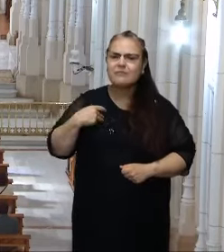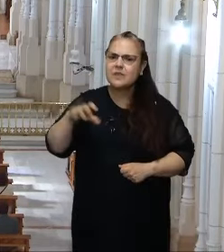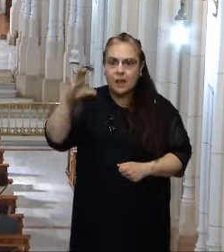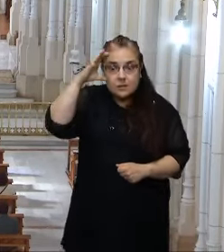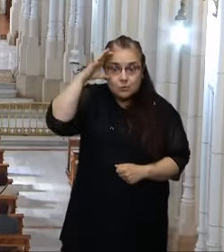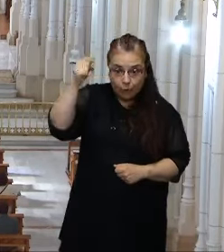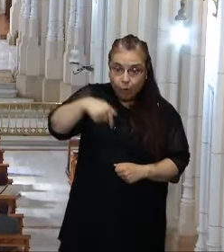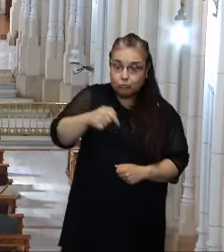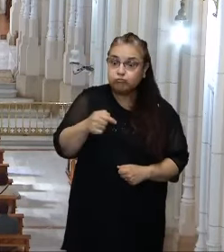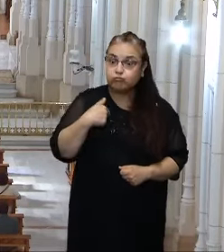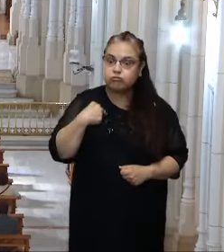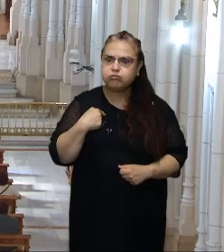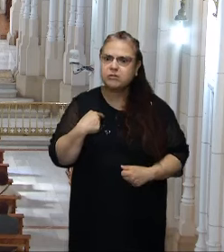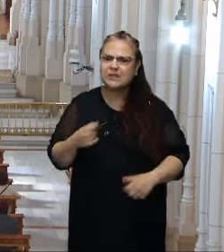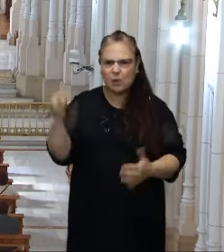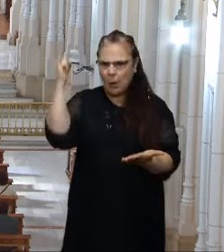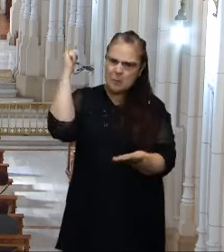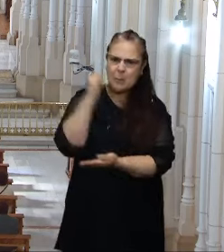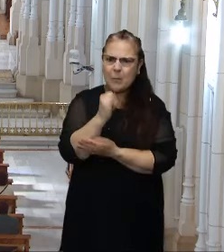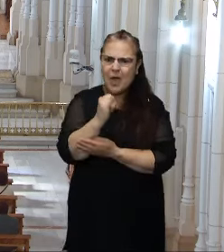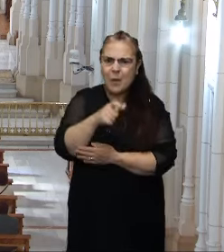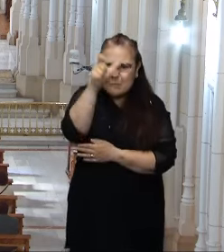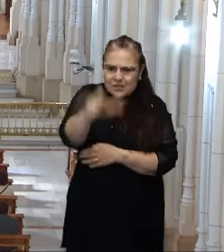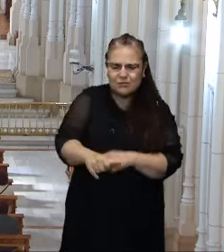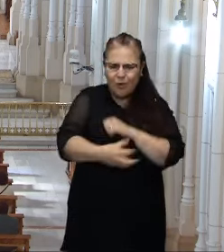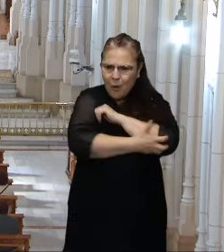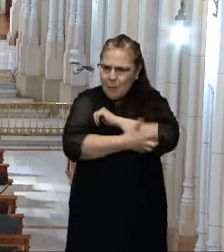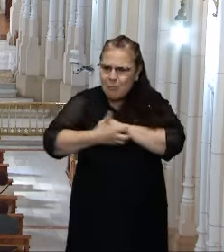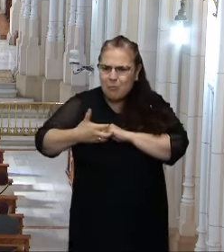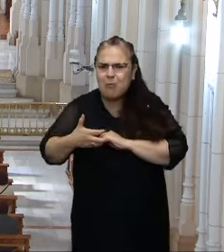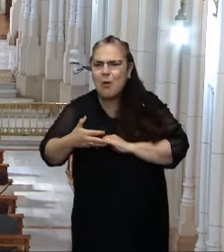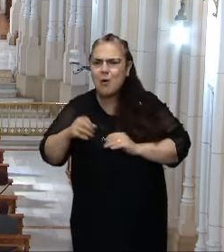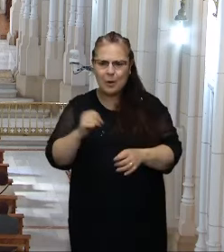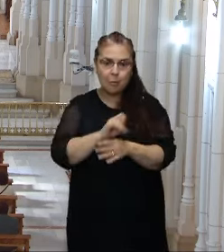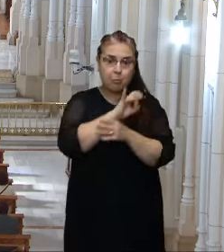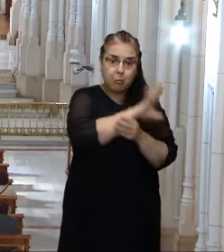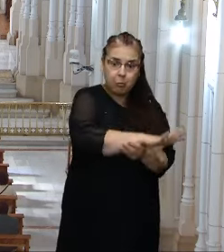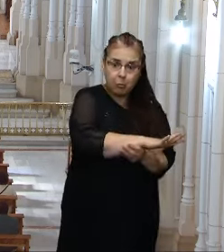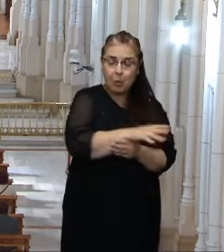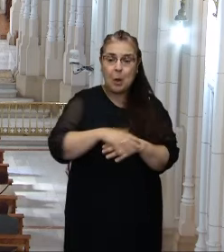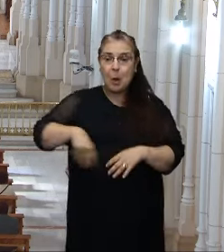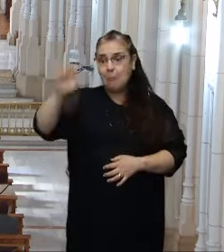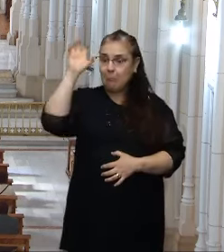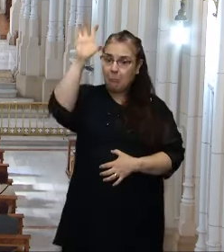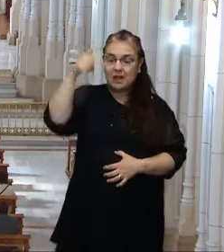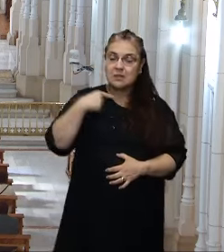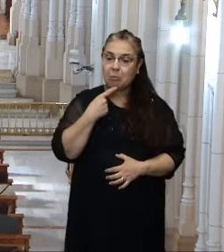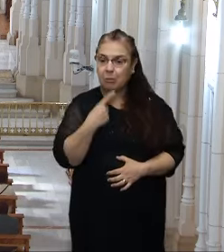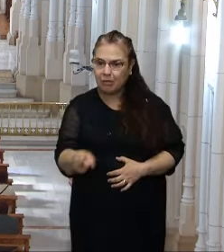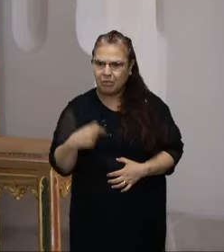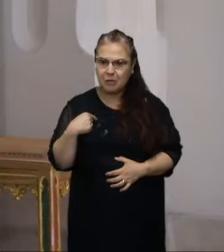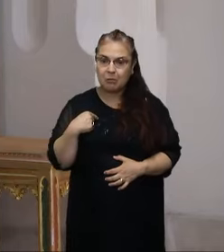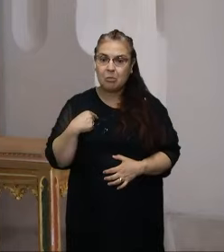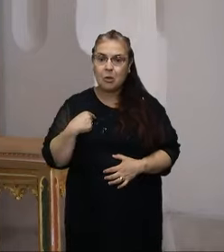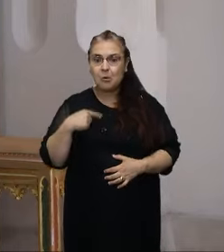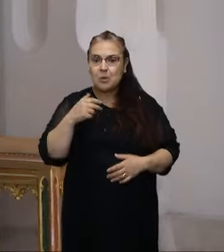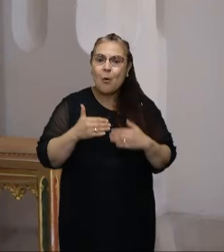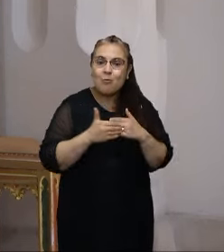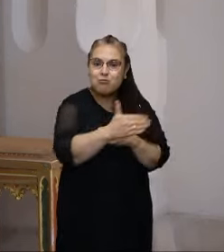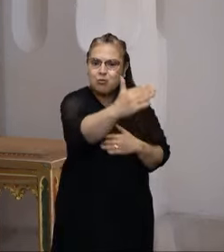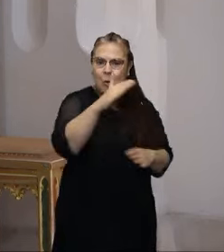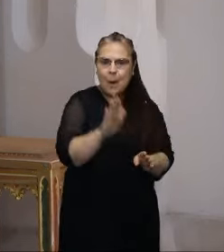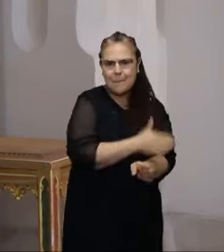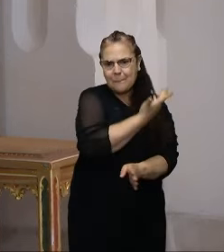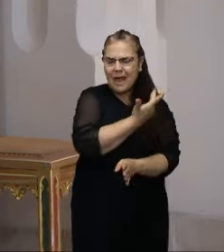Escuchad esto, los que pisoteáis al pobre y elimináis a los humildes del país, diciendo: ¿cuándo pasará la luna